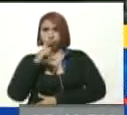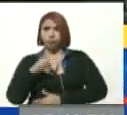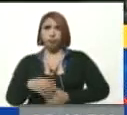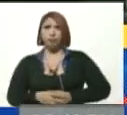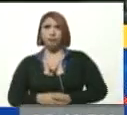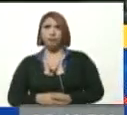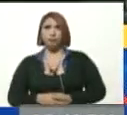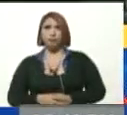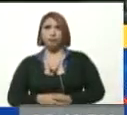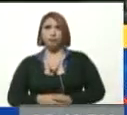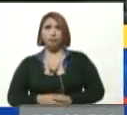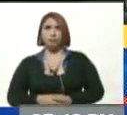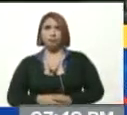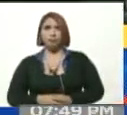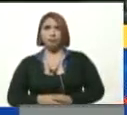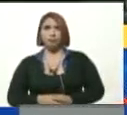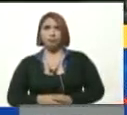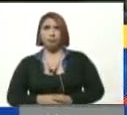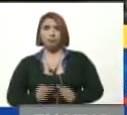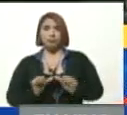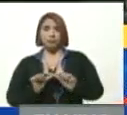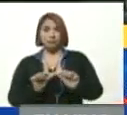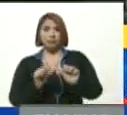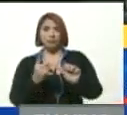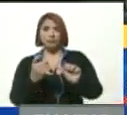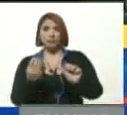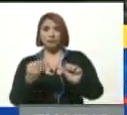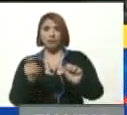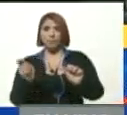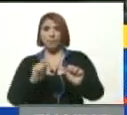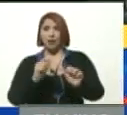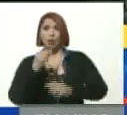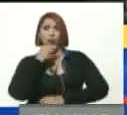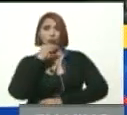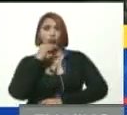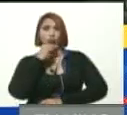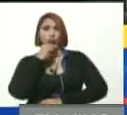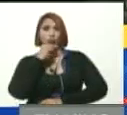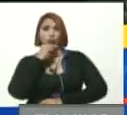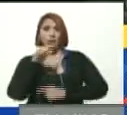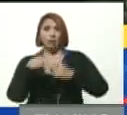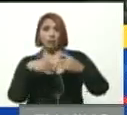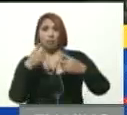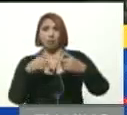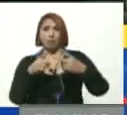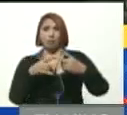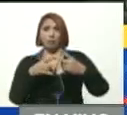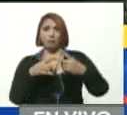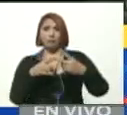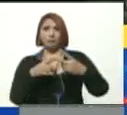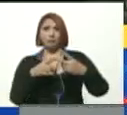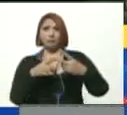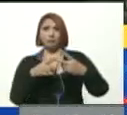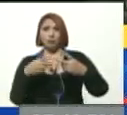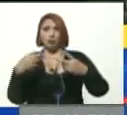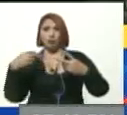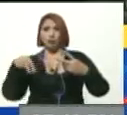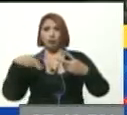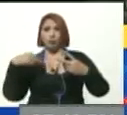año. Lo que queda del mes de octubre, luego vamos a estar